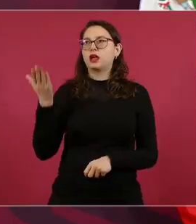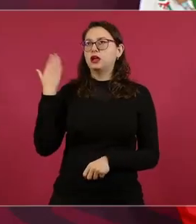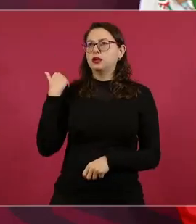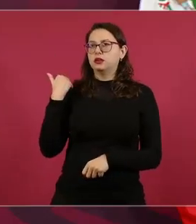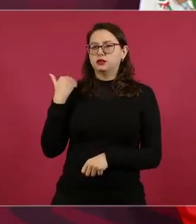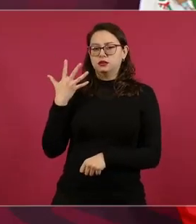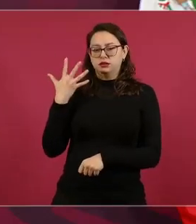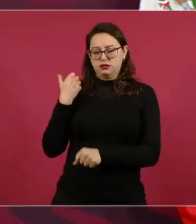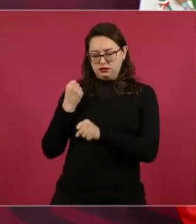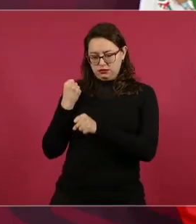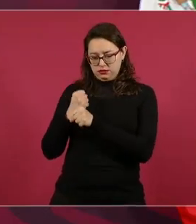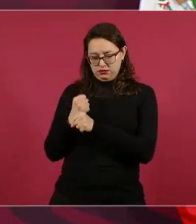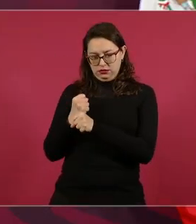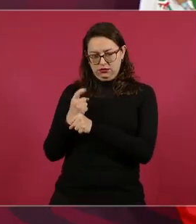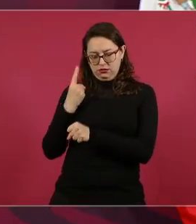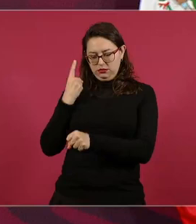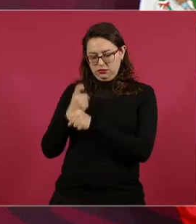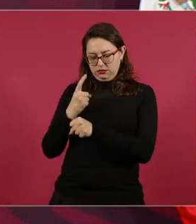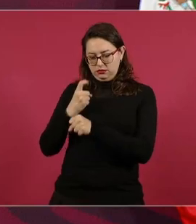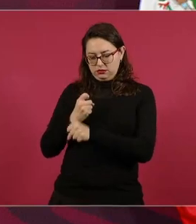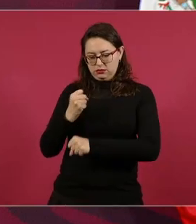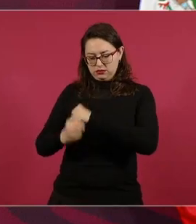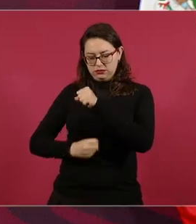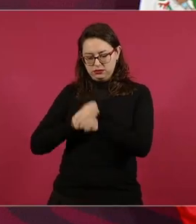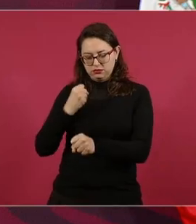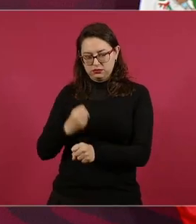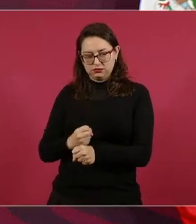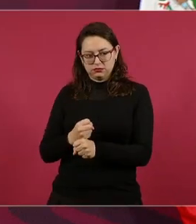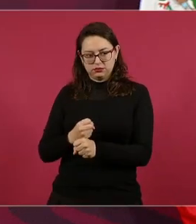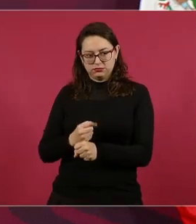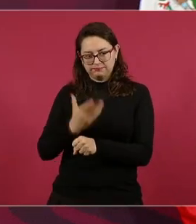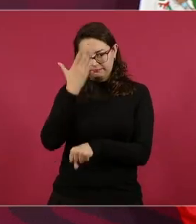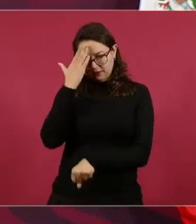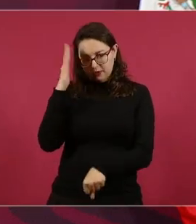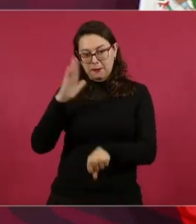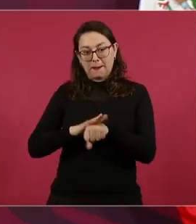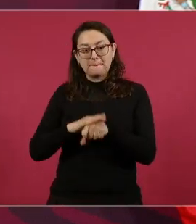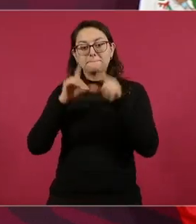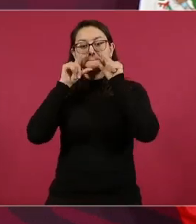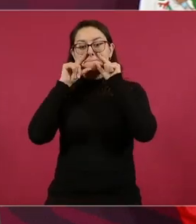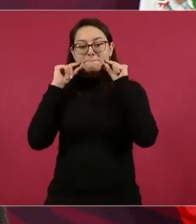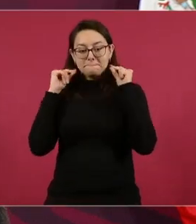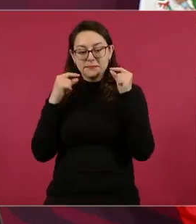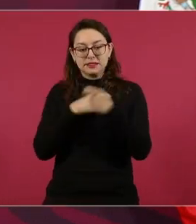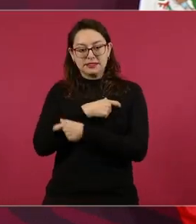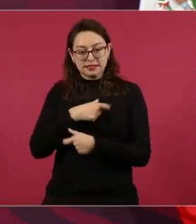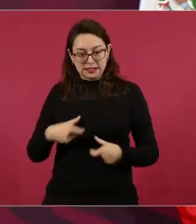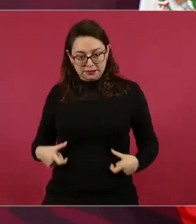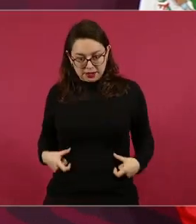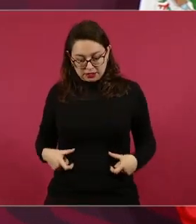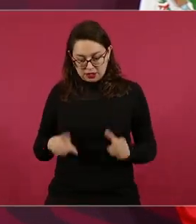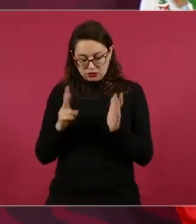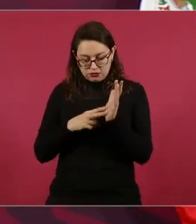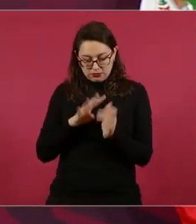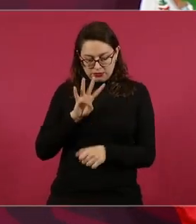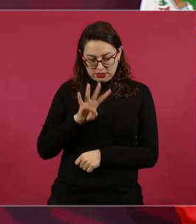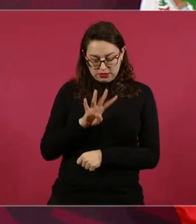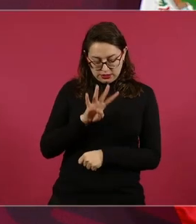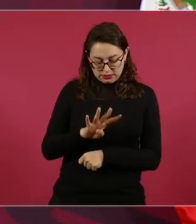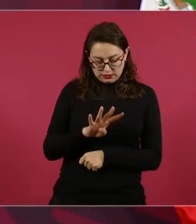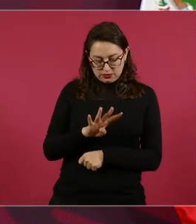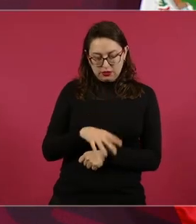dedicado a Zapata, que fue el 19 también el aniversario de